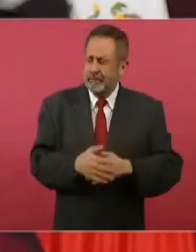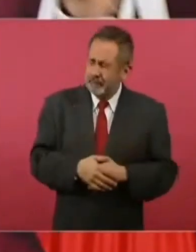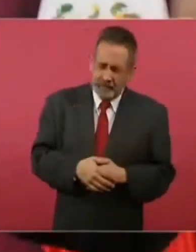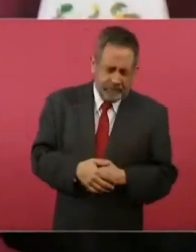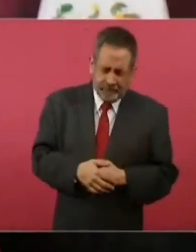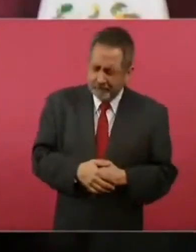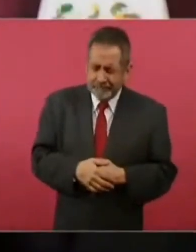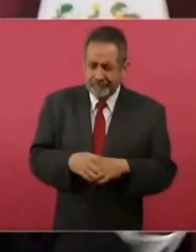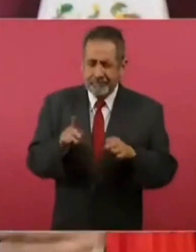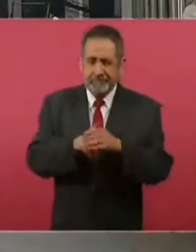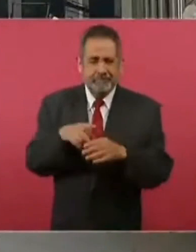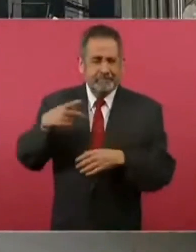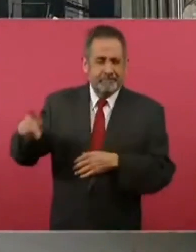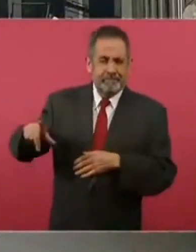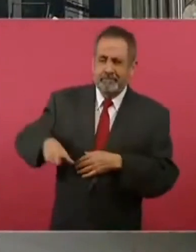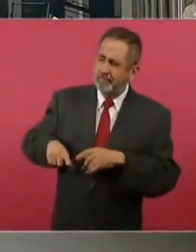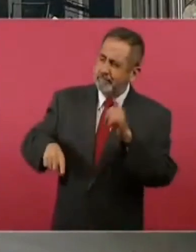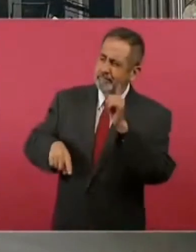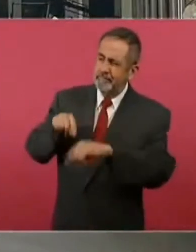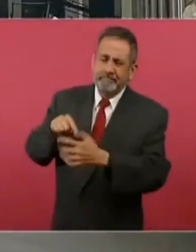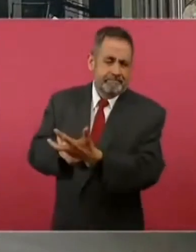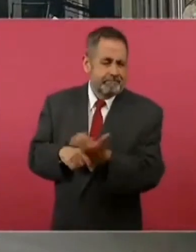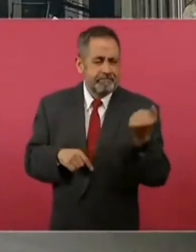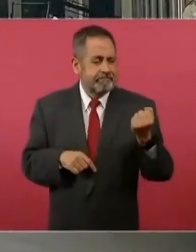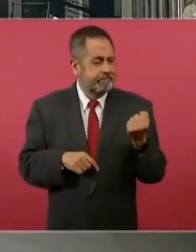de bienes públicos, ¿no?